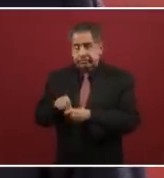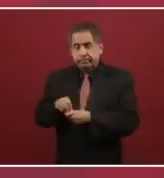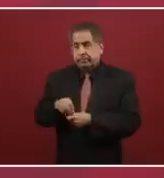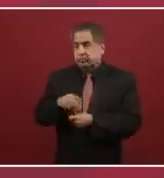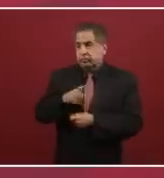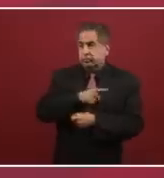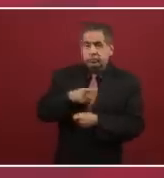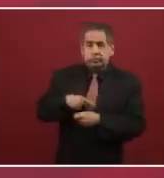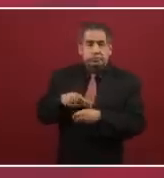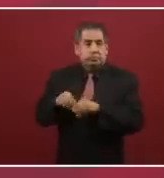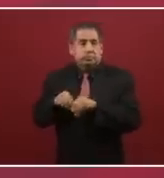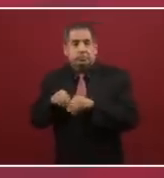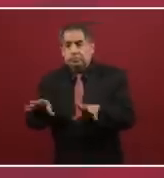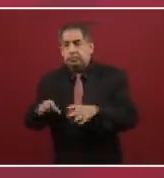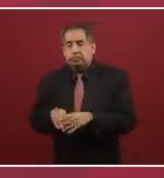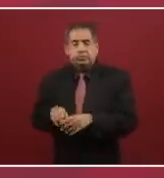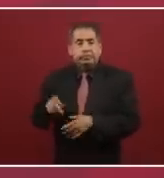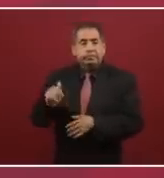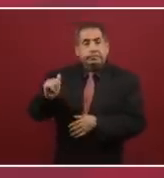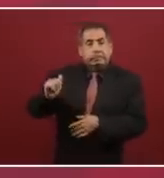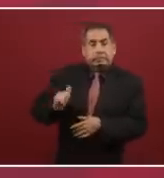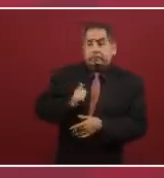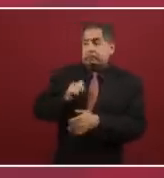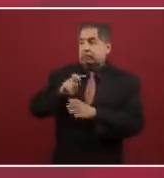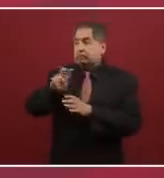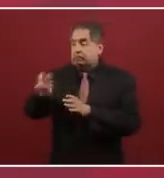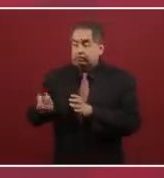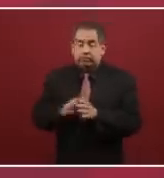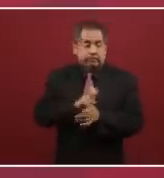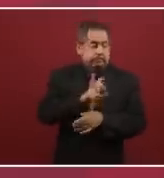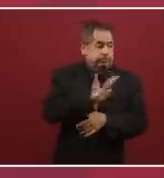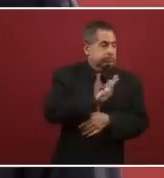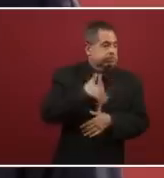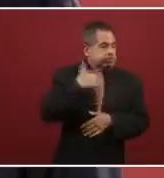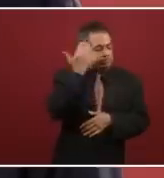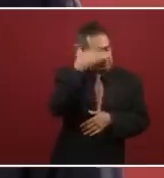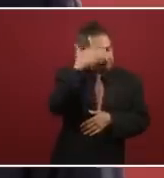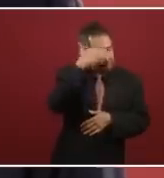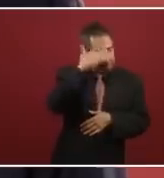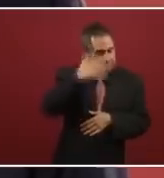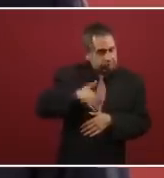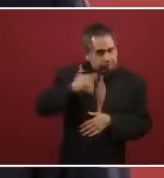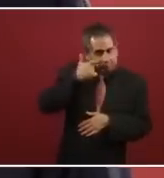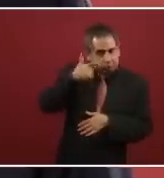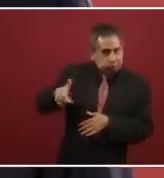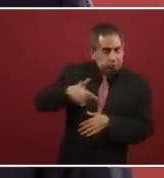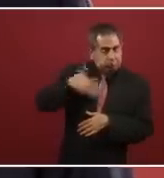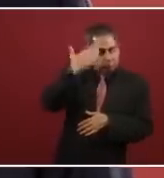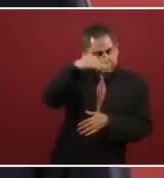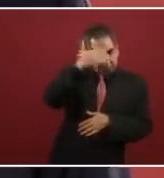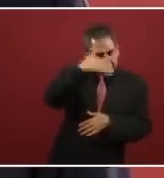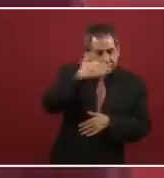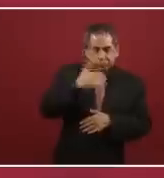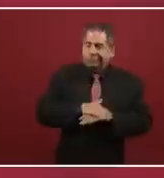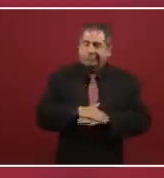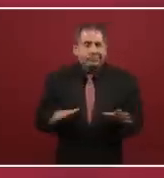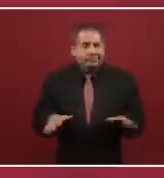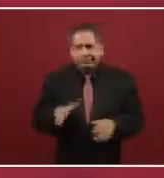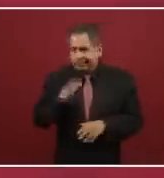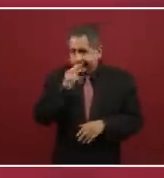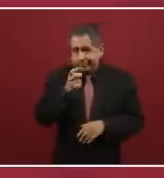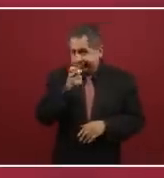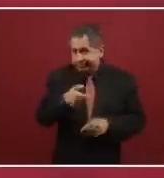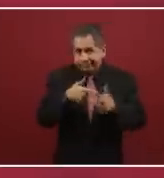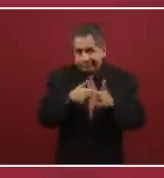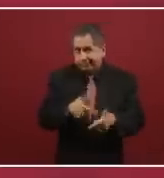reservada, que se utiliza con otros propósitos. Entonces, no se puede. Eso se tiene que